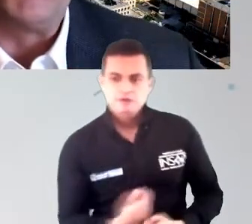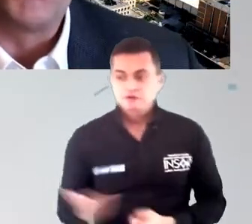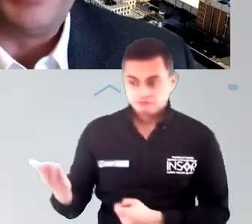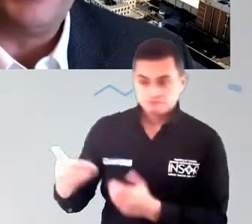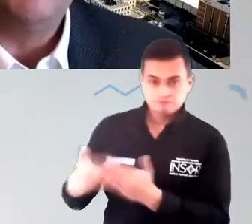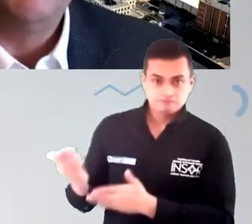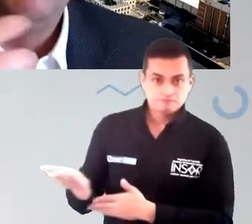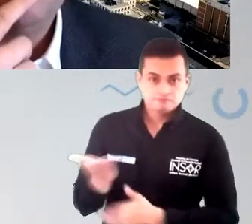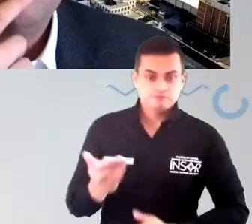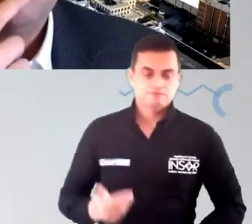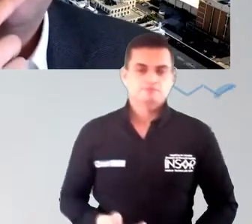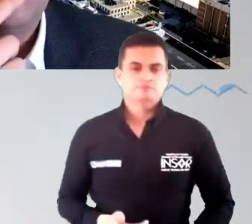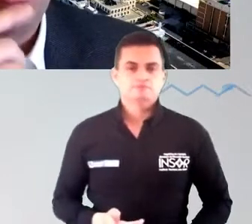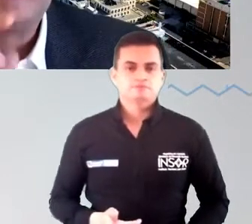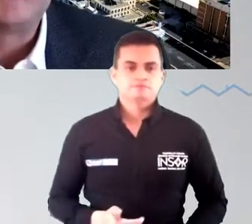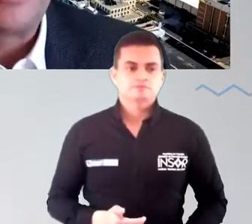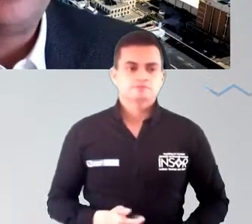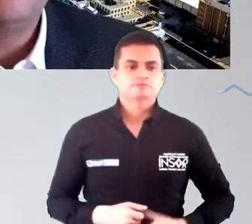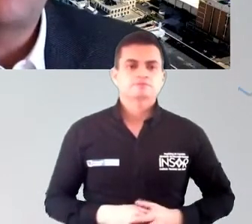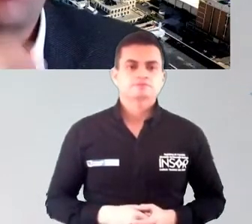Yeah, while you're waiting. Pues,